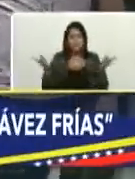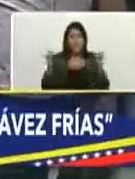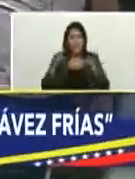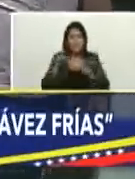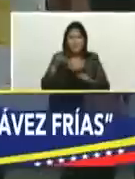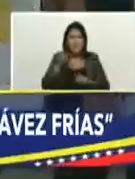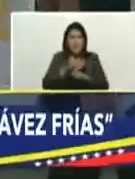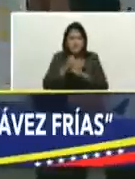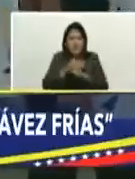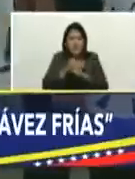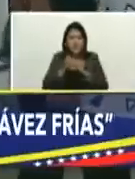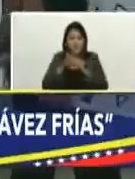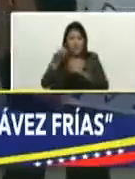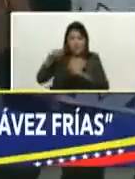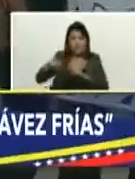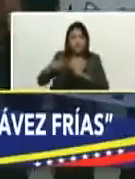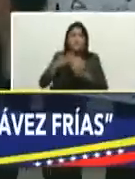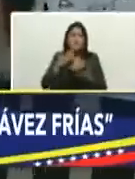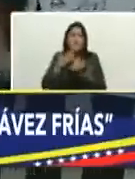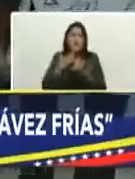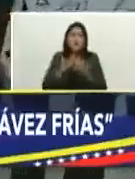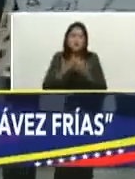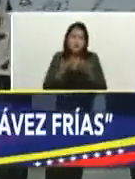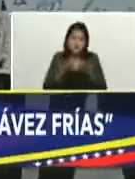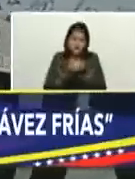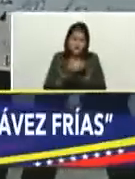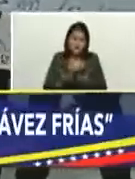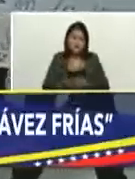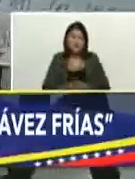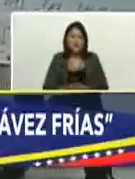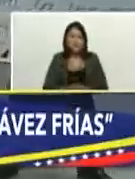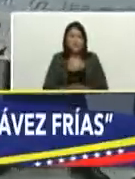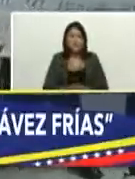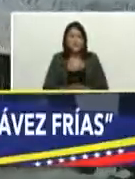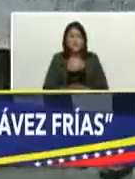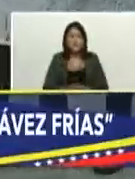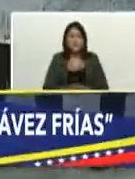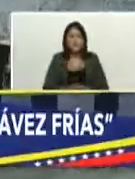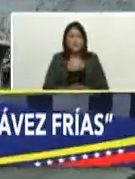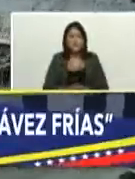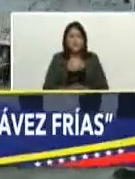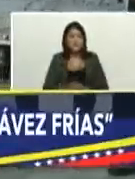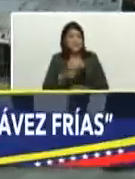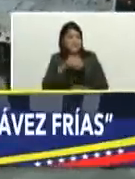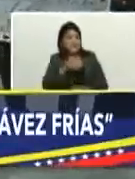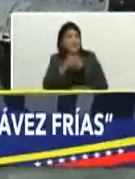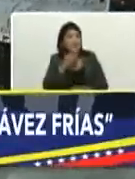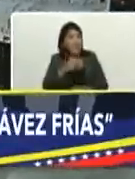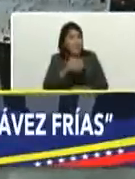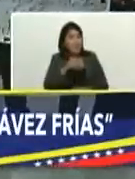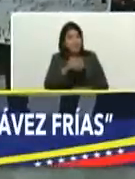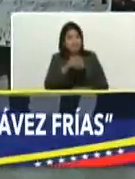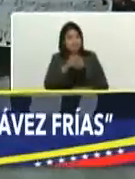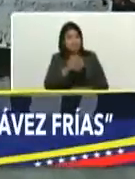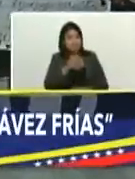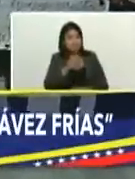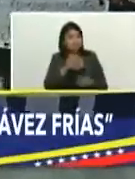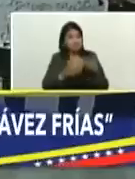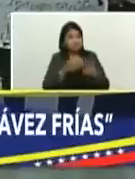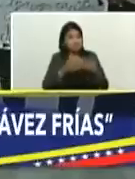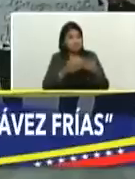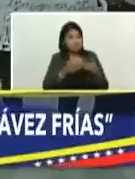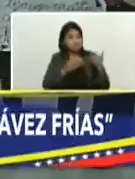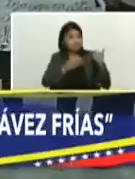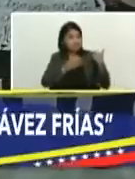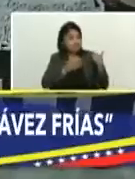hicieron posible este logro. Muchísimas gracias. Bueno, presidente, esta es la generación de oro que se levanta,